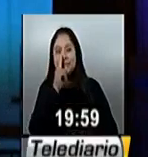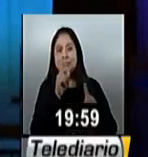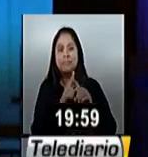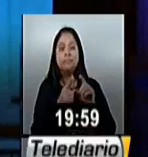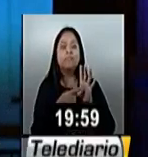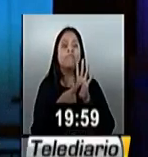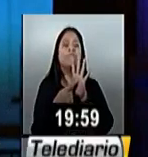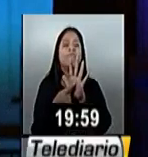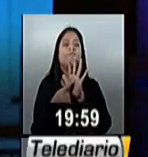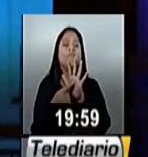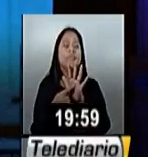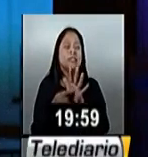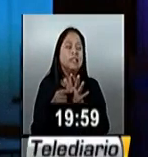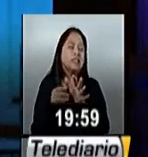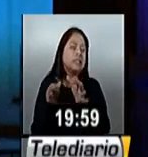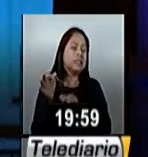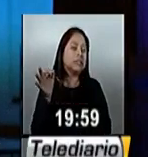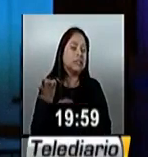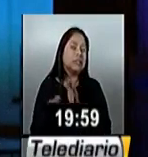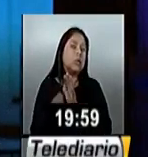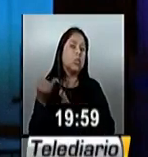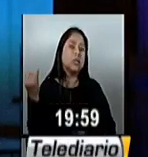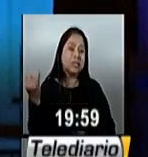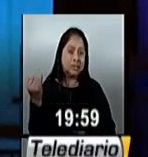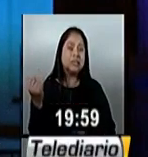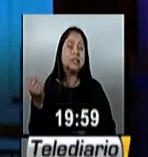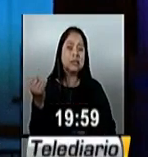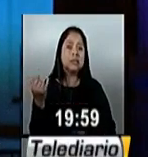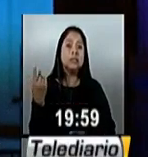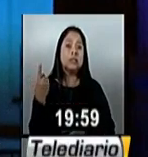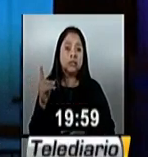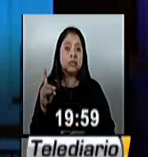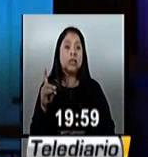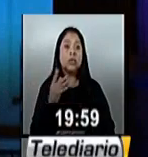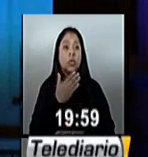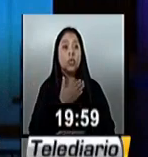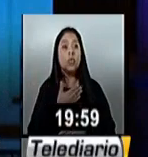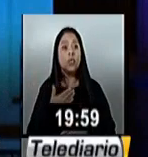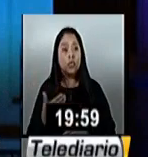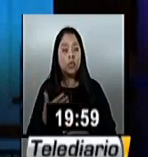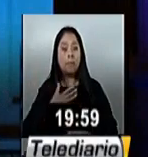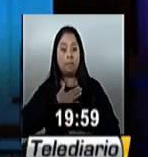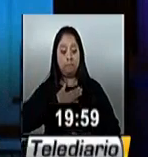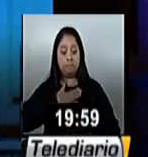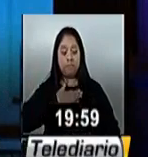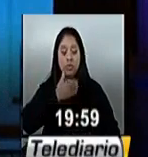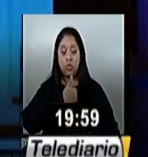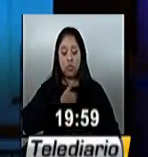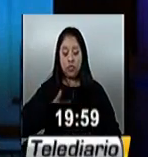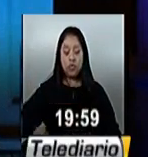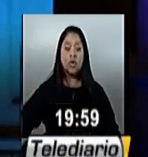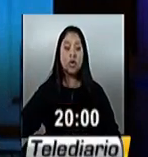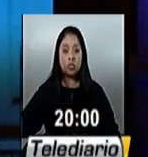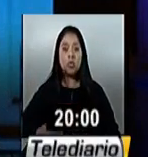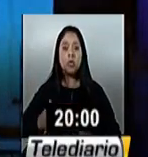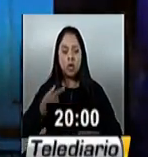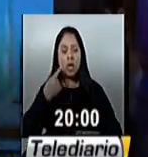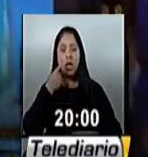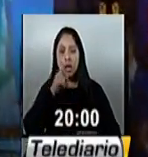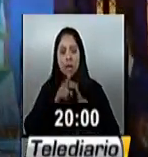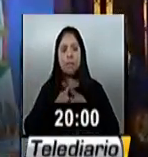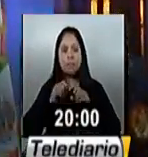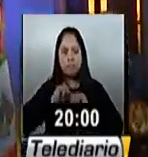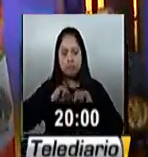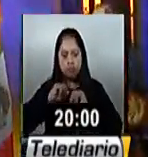de la injusticia mi gobierno se ha propuesto erradicar las condiciones de